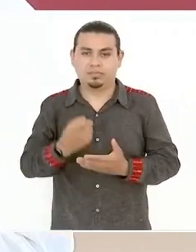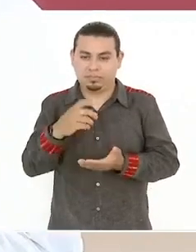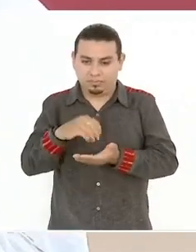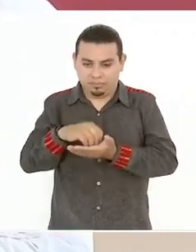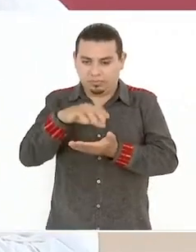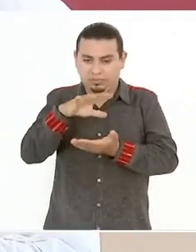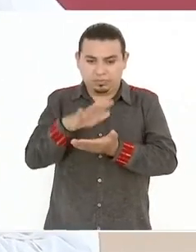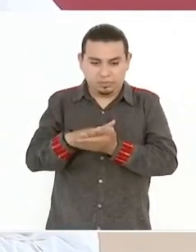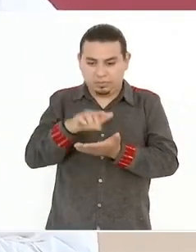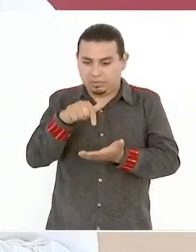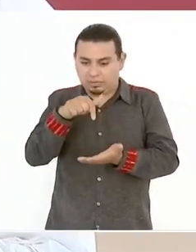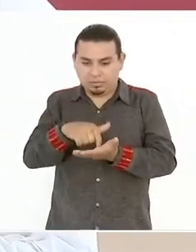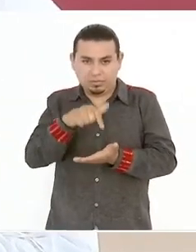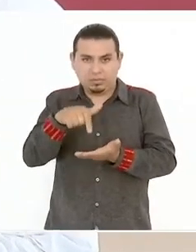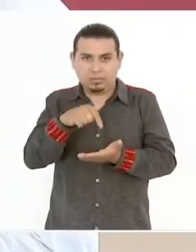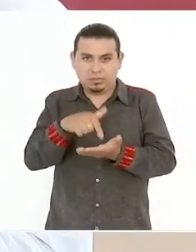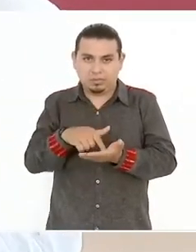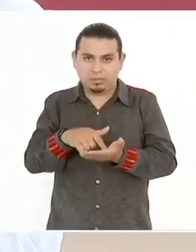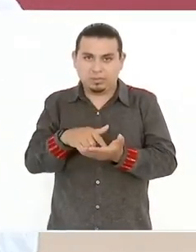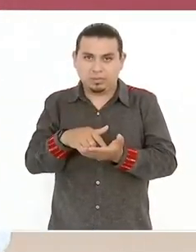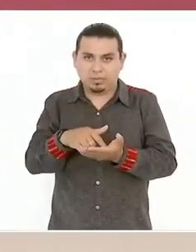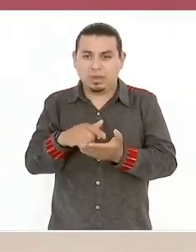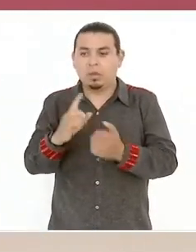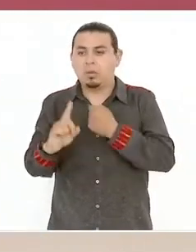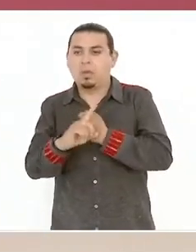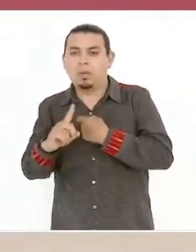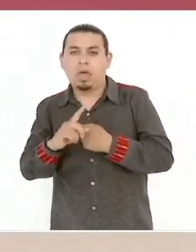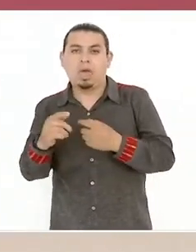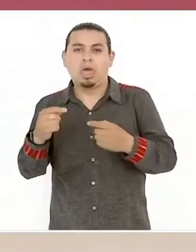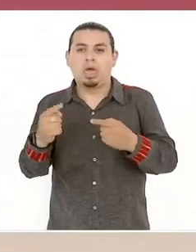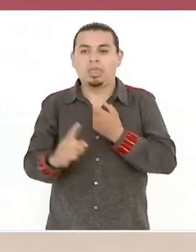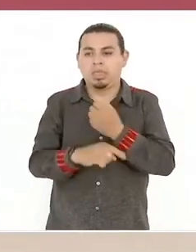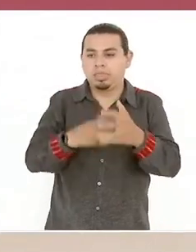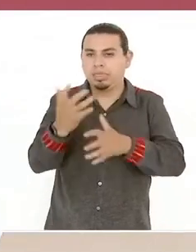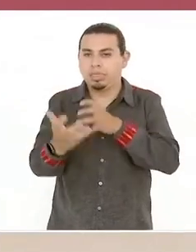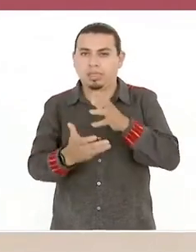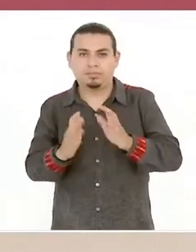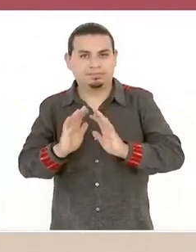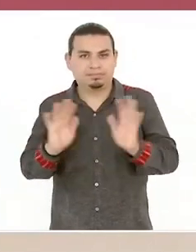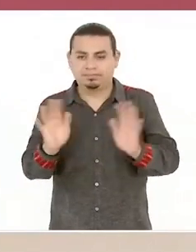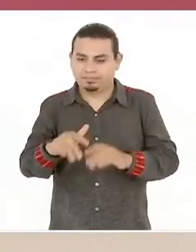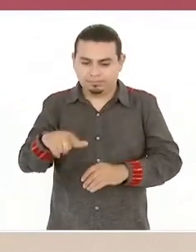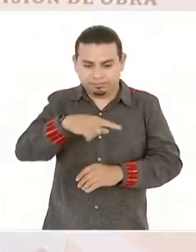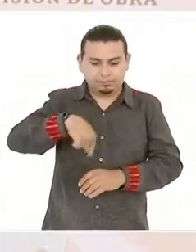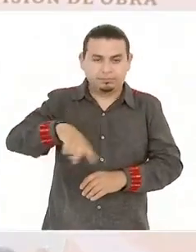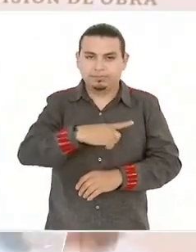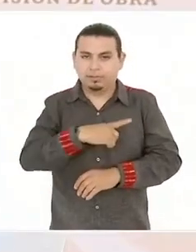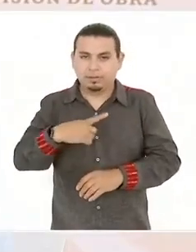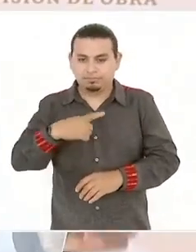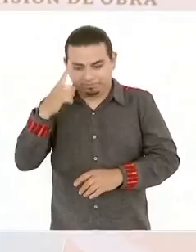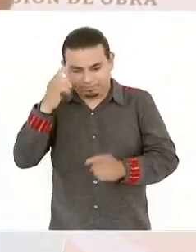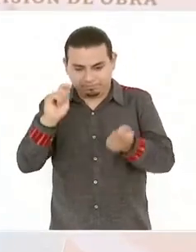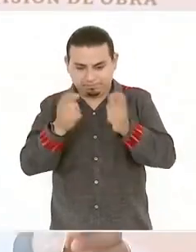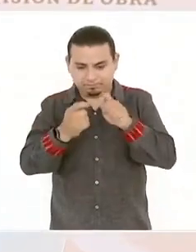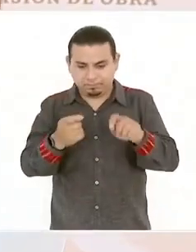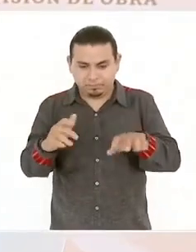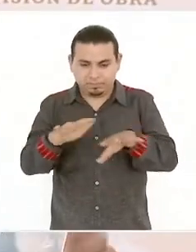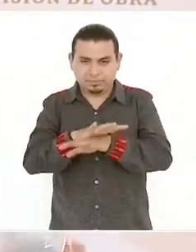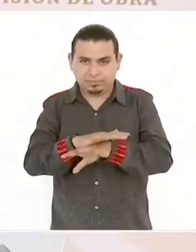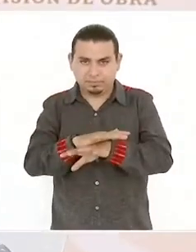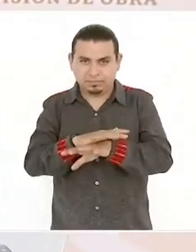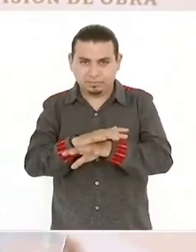es entender que no hay que administrar los problemas, sino que hay que transformarlos. Y se transforma con